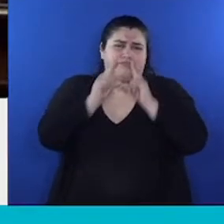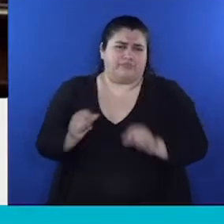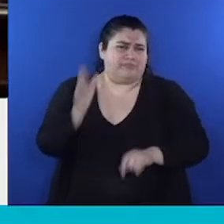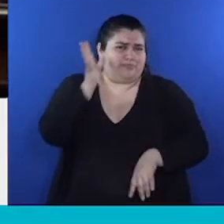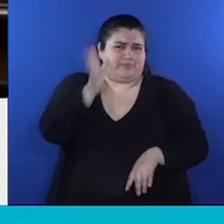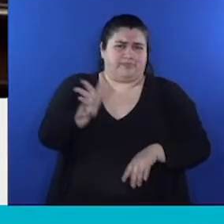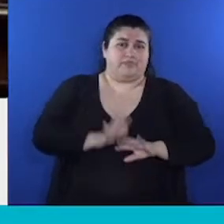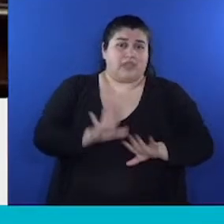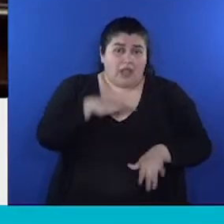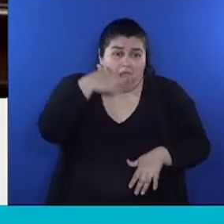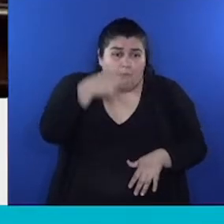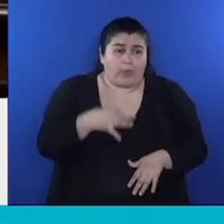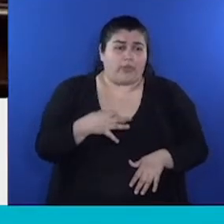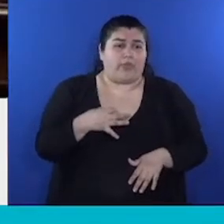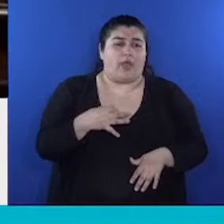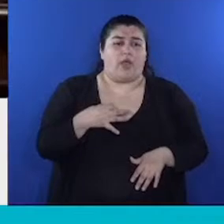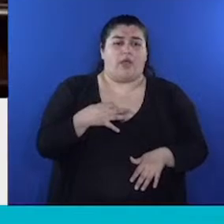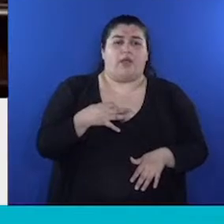La verdad que